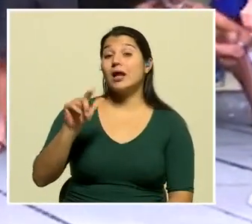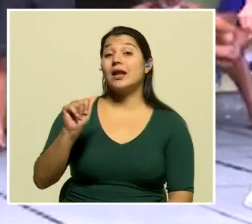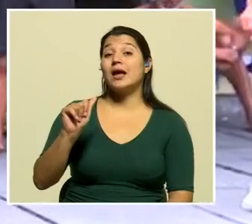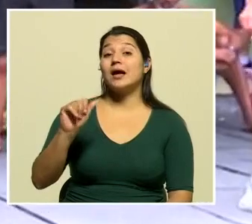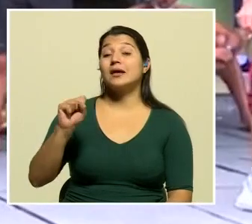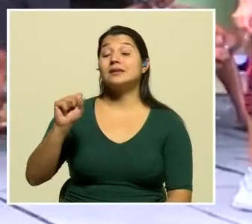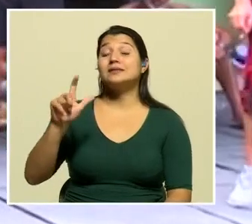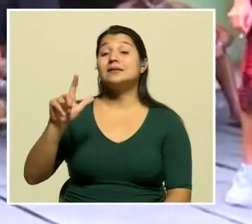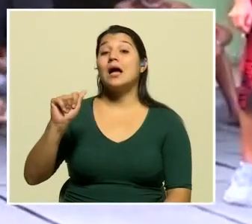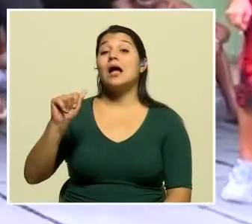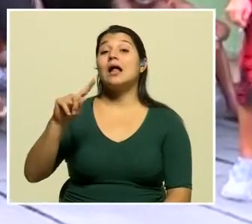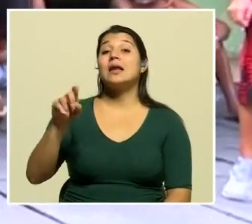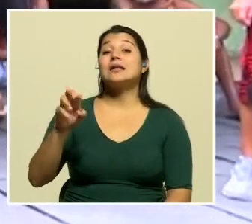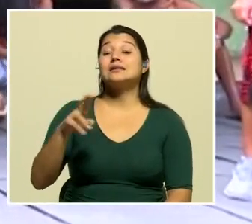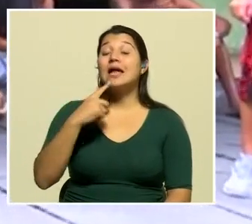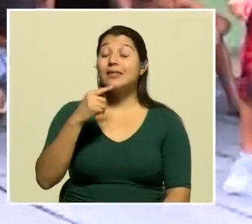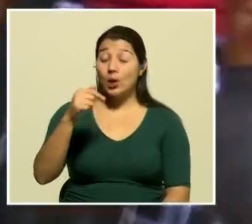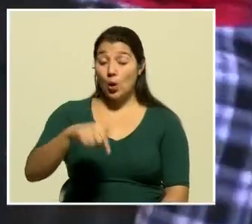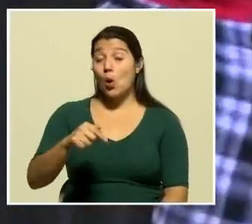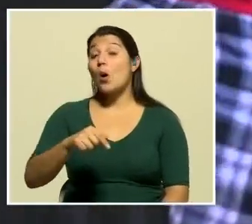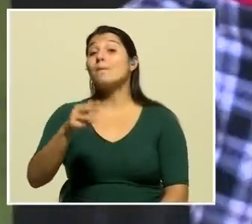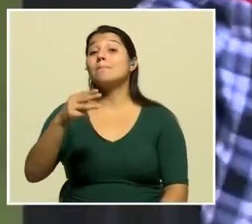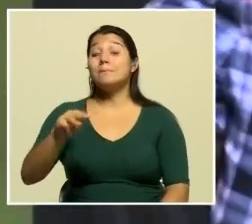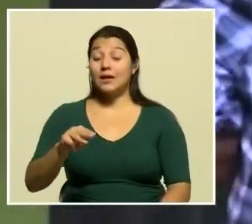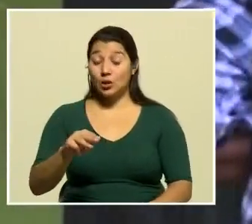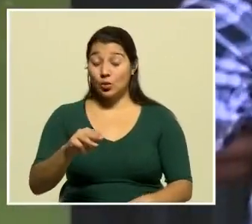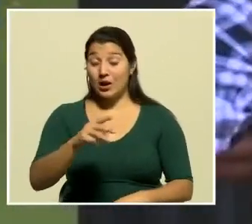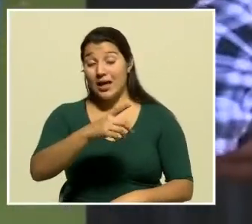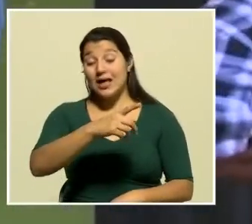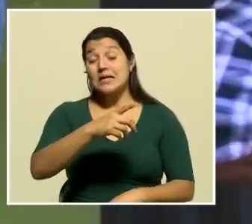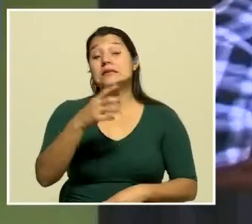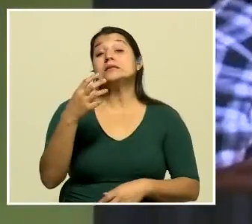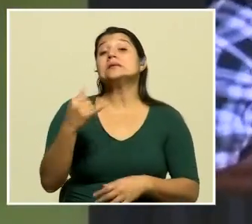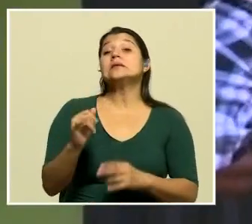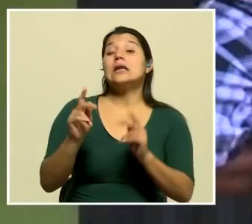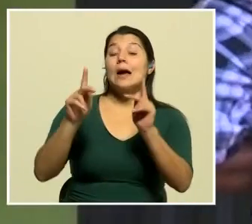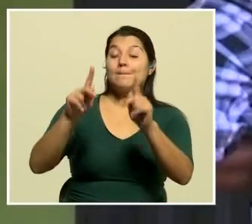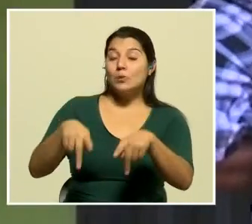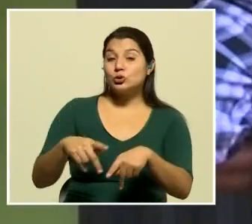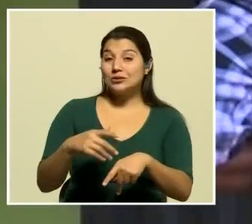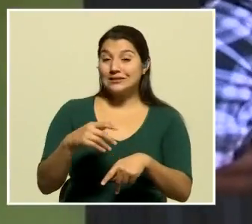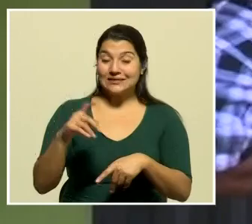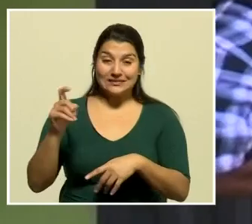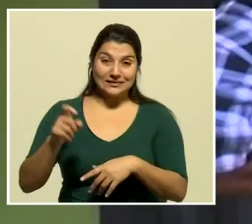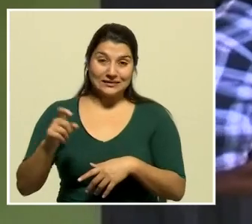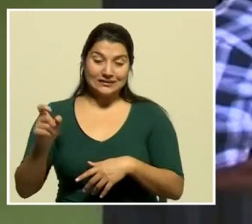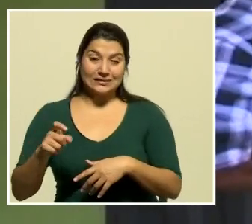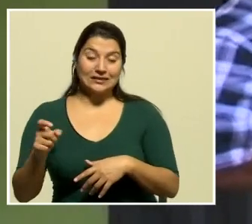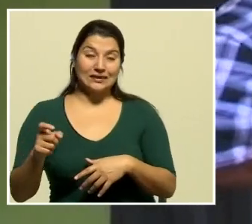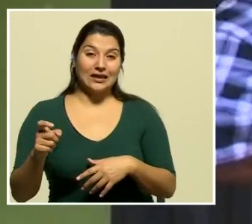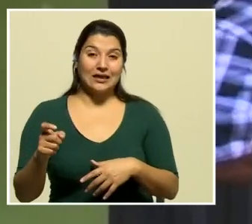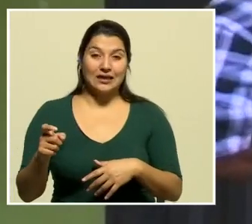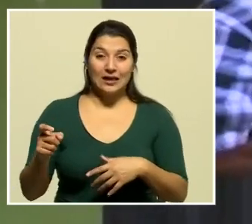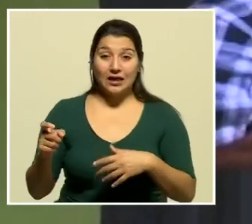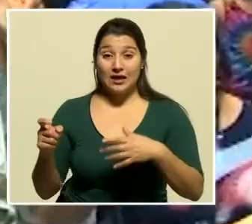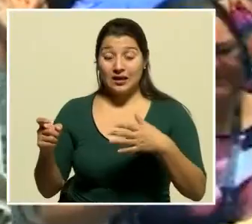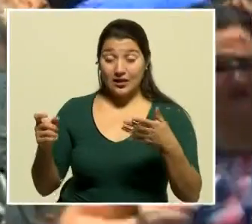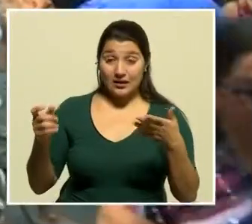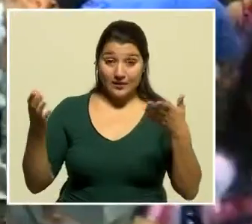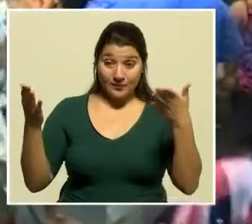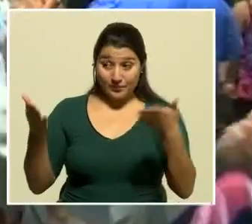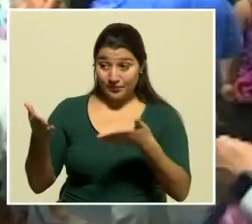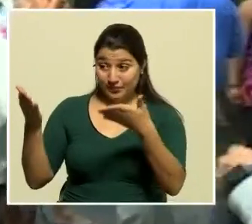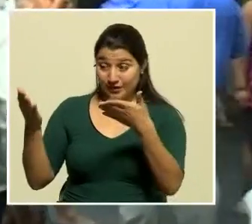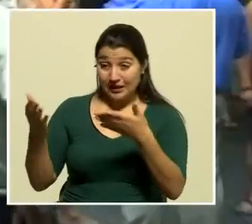este miércoles que ellos preparan, en caso de que los privados de libertad tengan que ser recibidos en las cárceles de